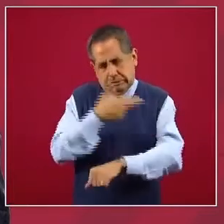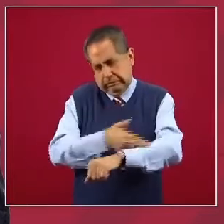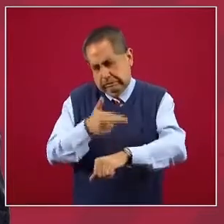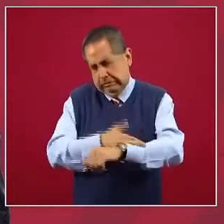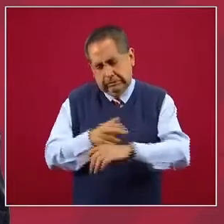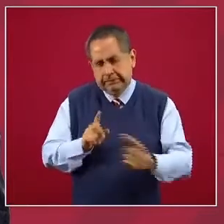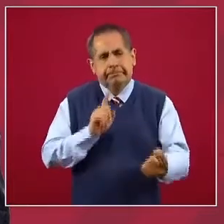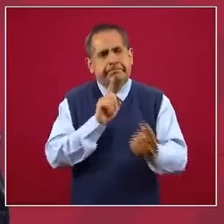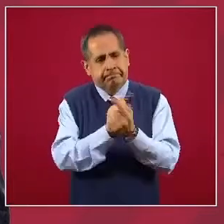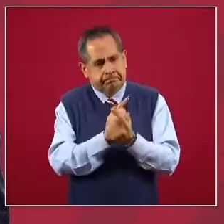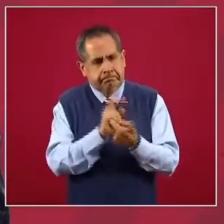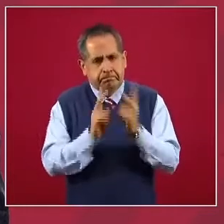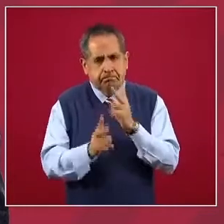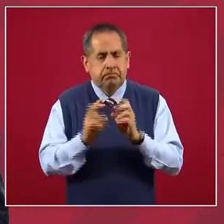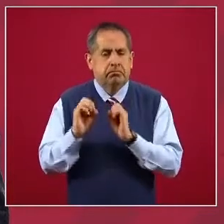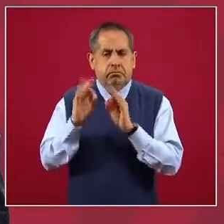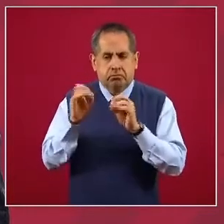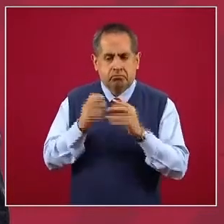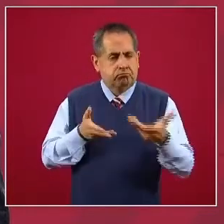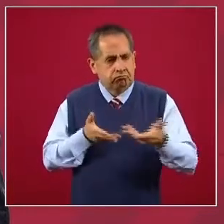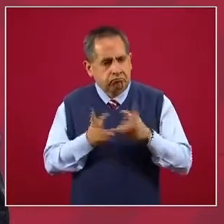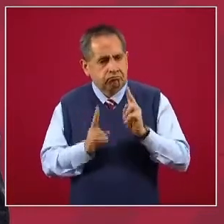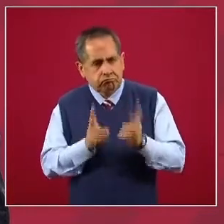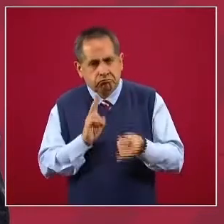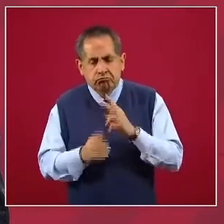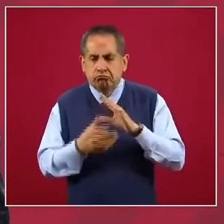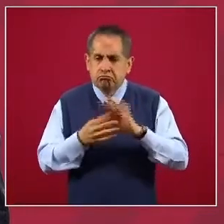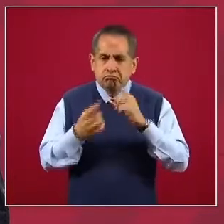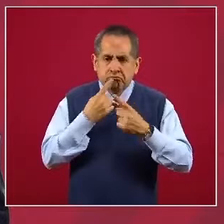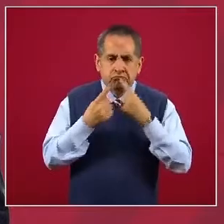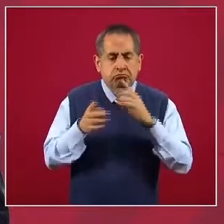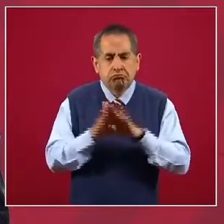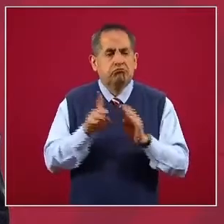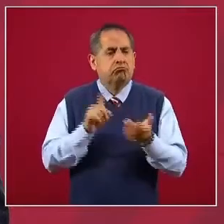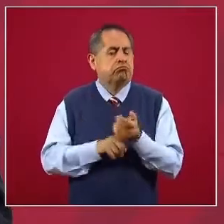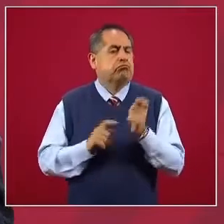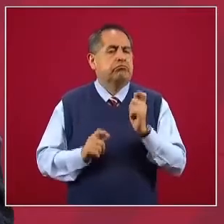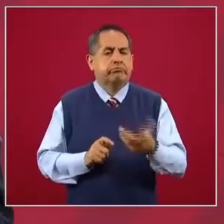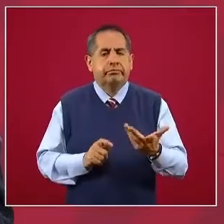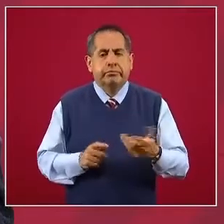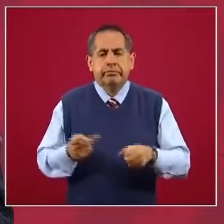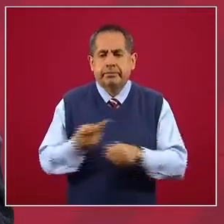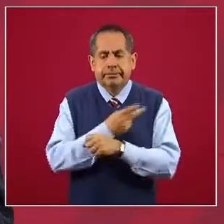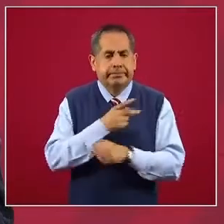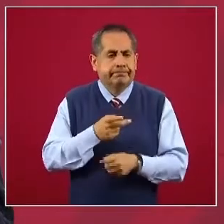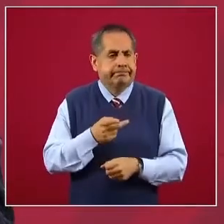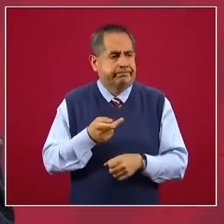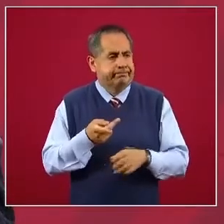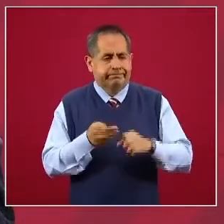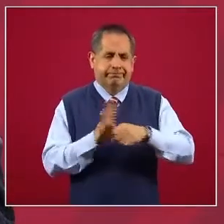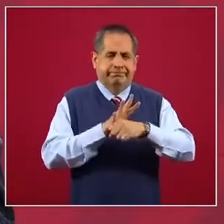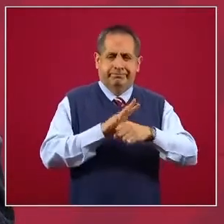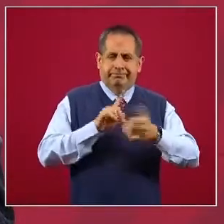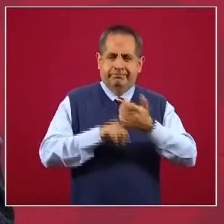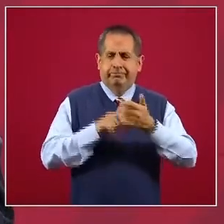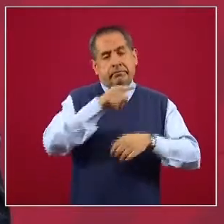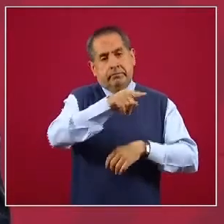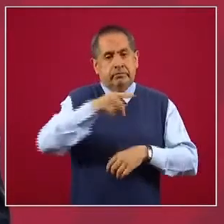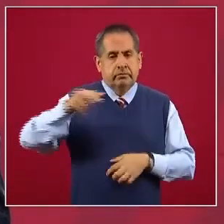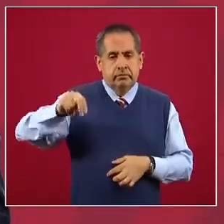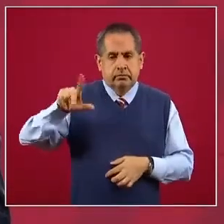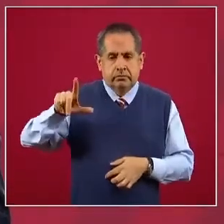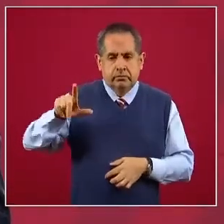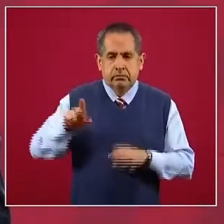asuntos y lo recibí en la oficina. Estuvimos comentando la situación epidemiológica de Nuevo